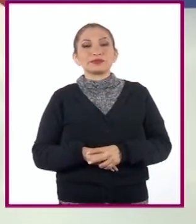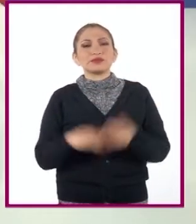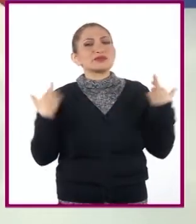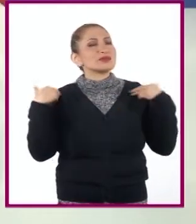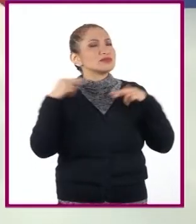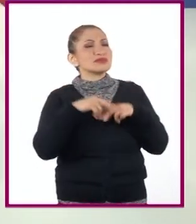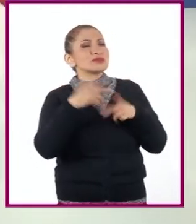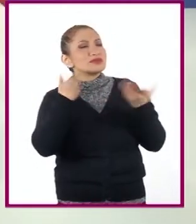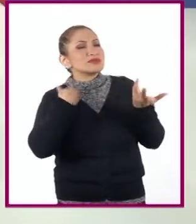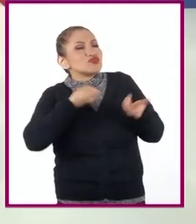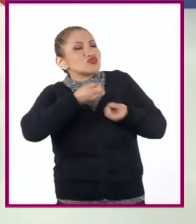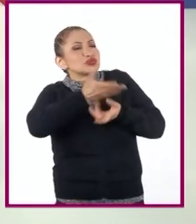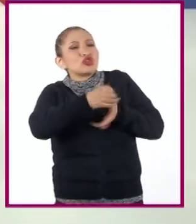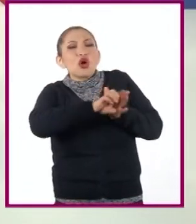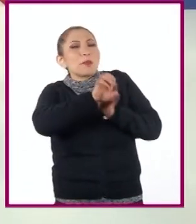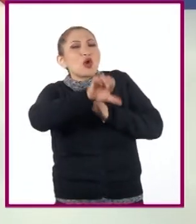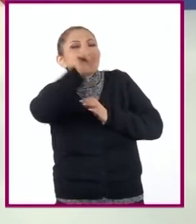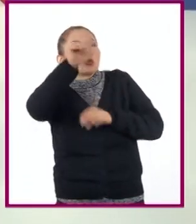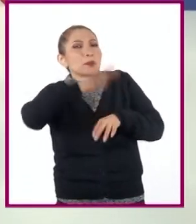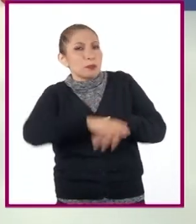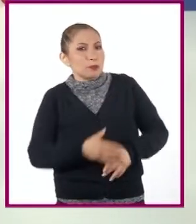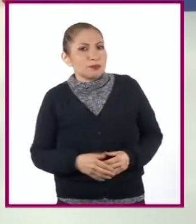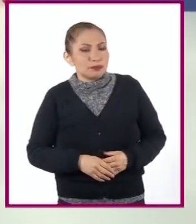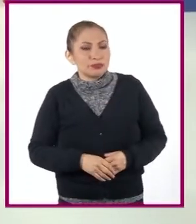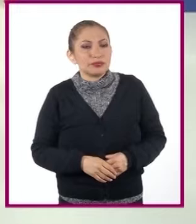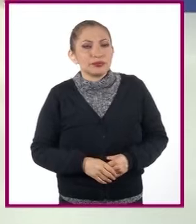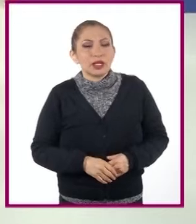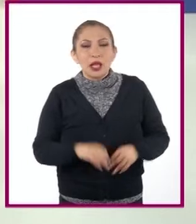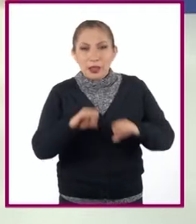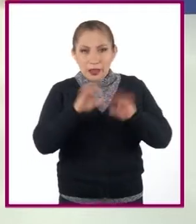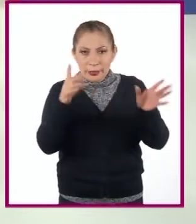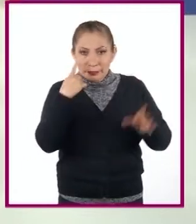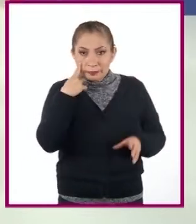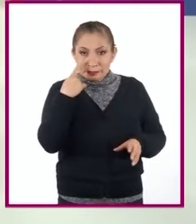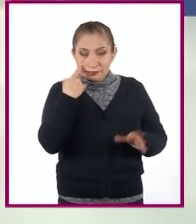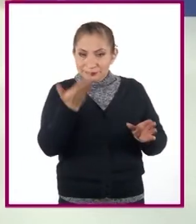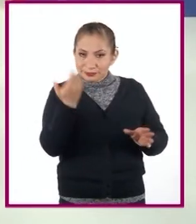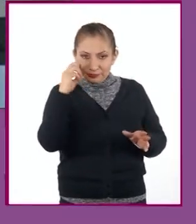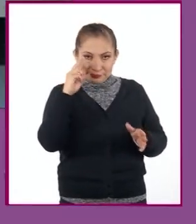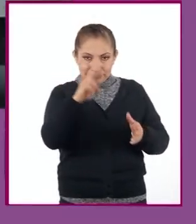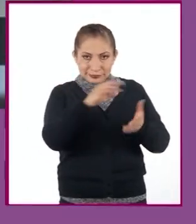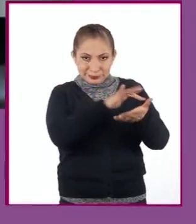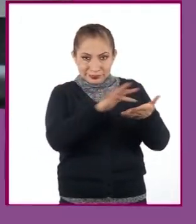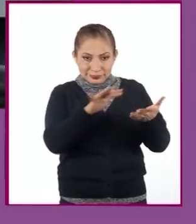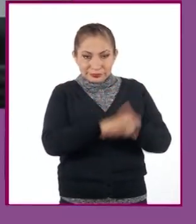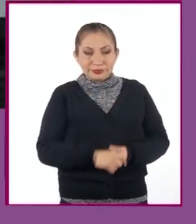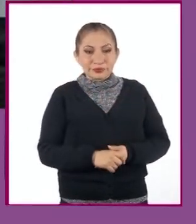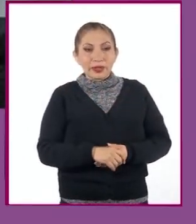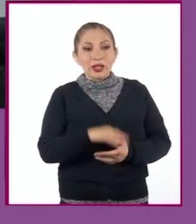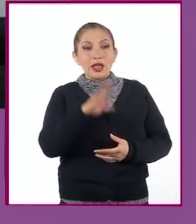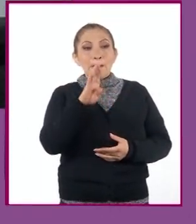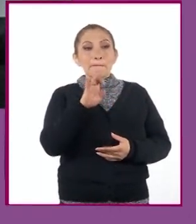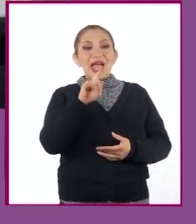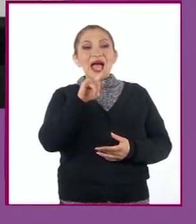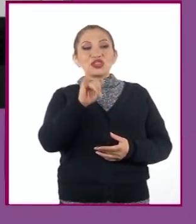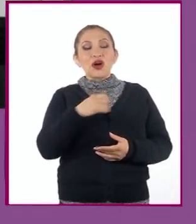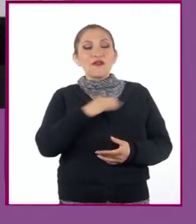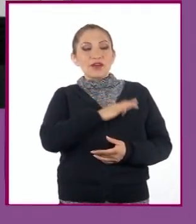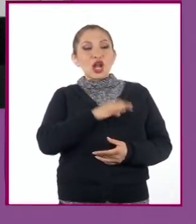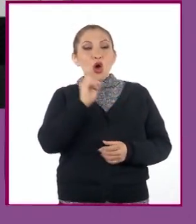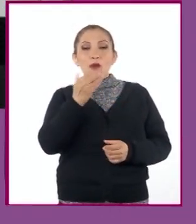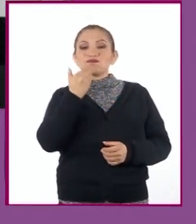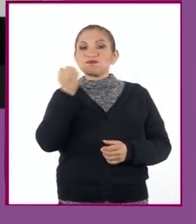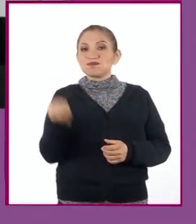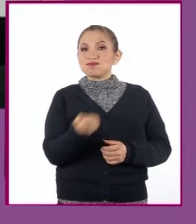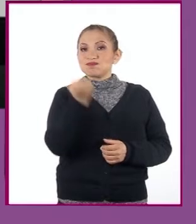Profesor, ¿nos puede compartir un ejemplo más? Claro, acompáñenme leyendo. Beato, feliz o